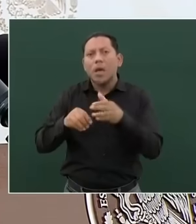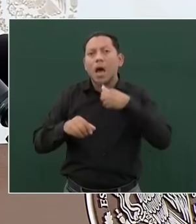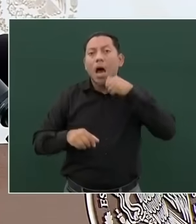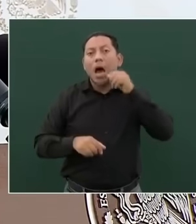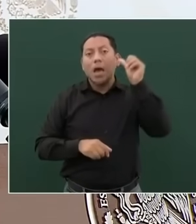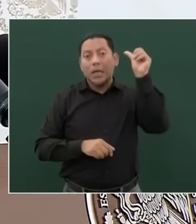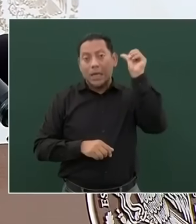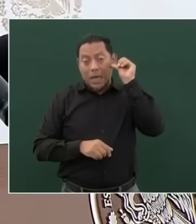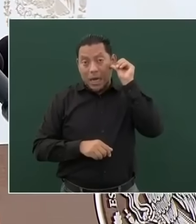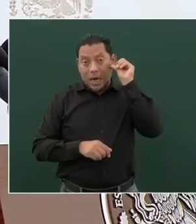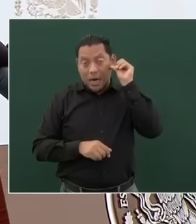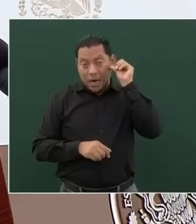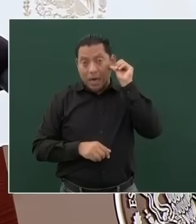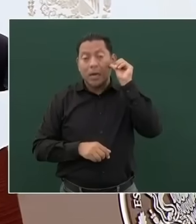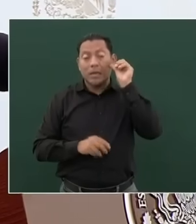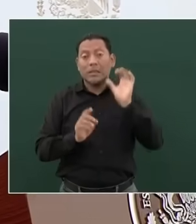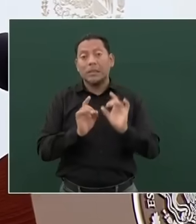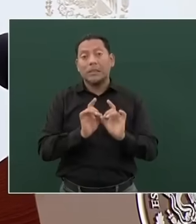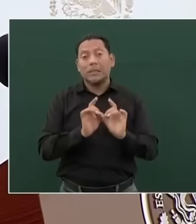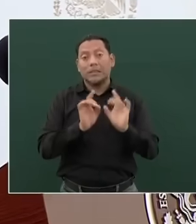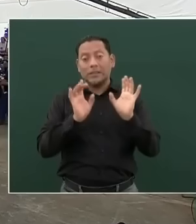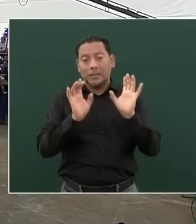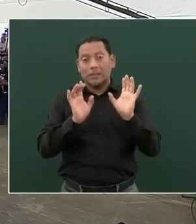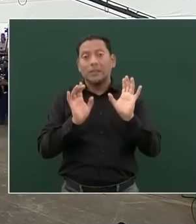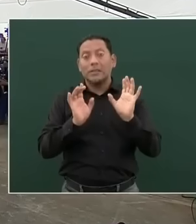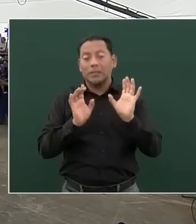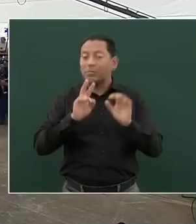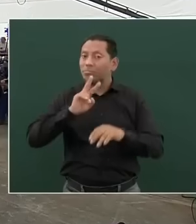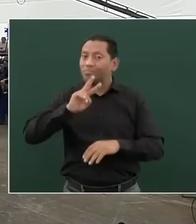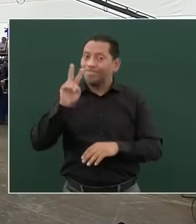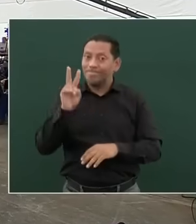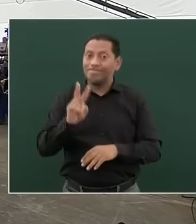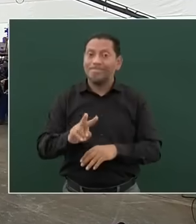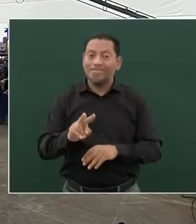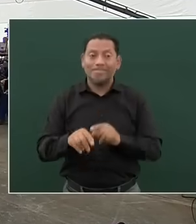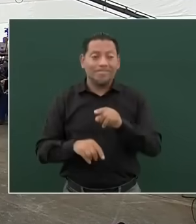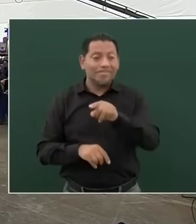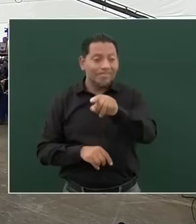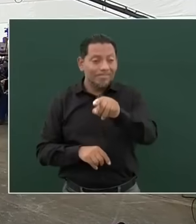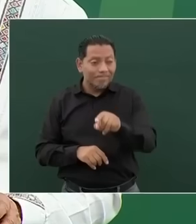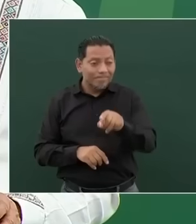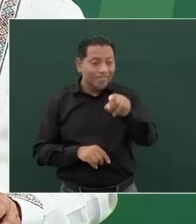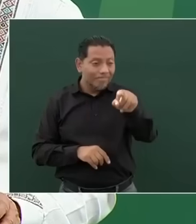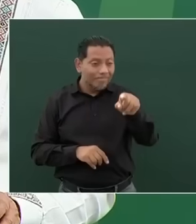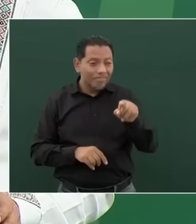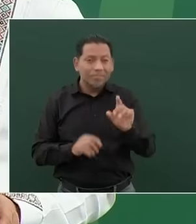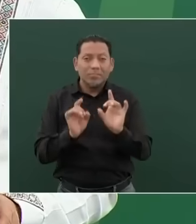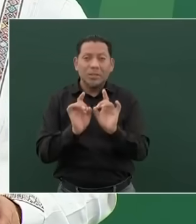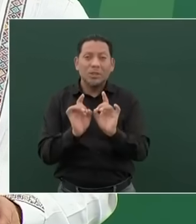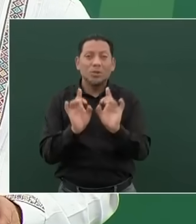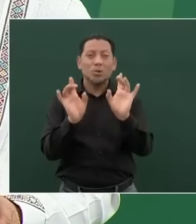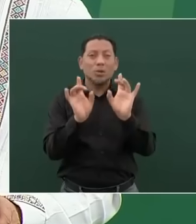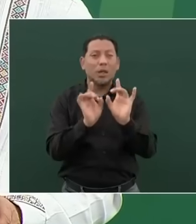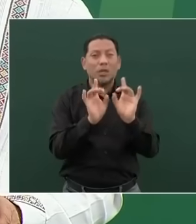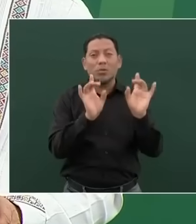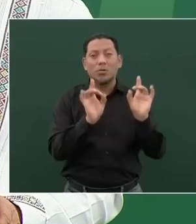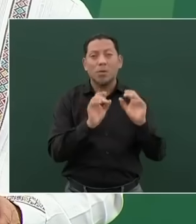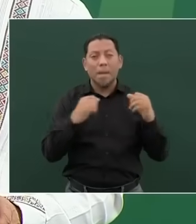ayer eh han habido eh enfrentamientos